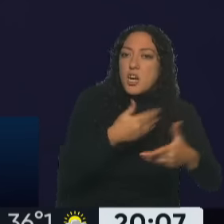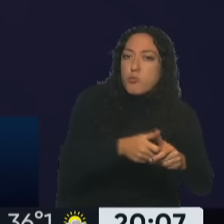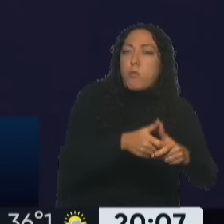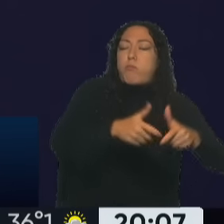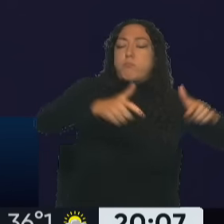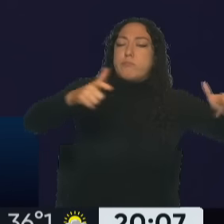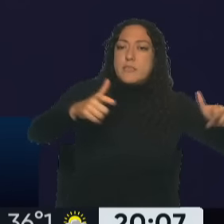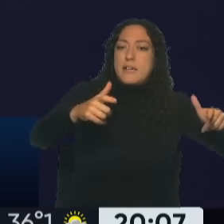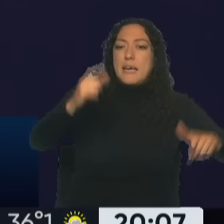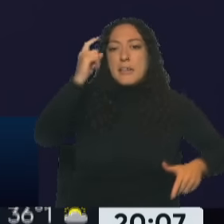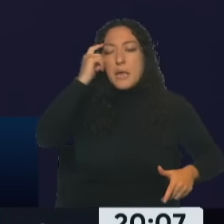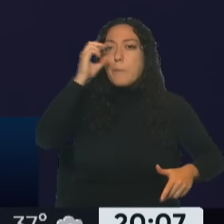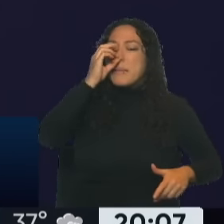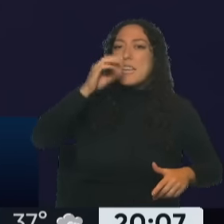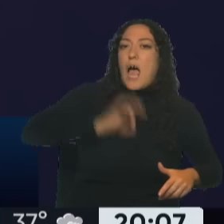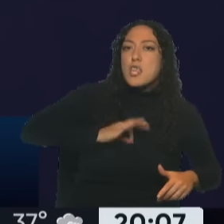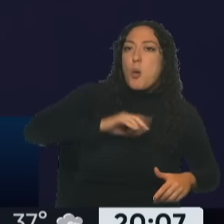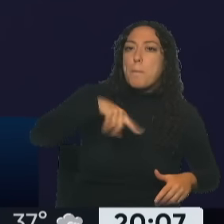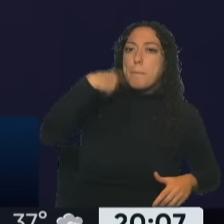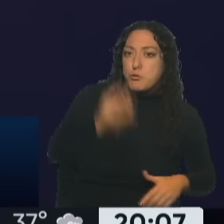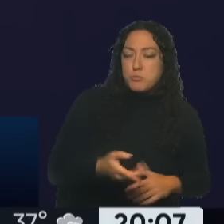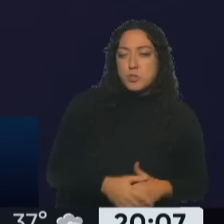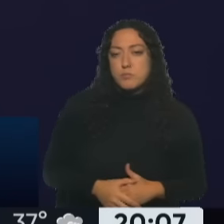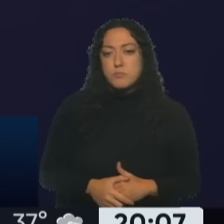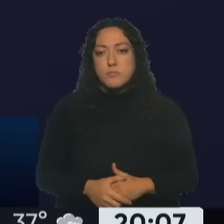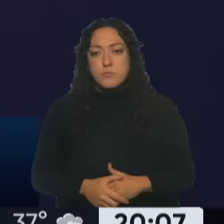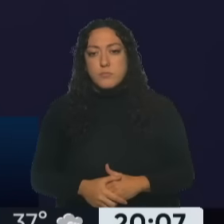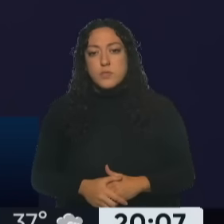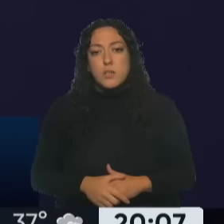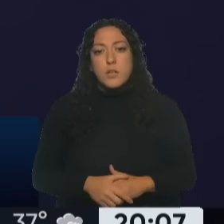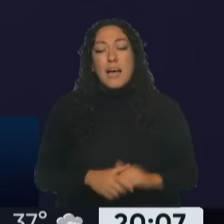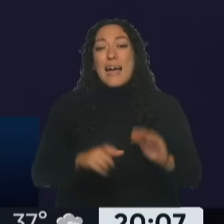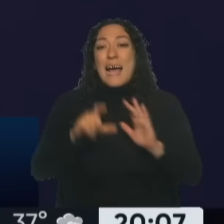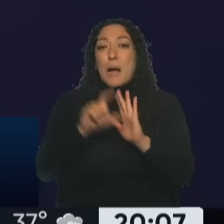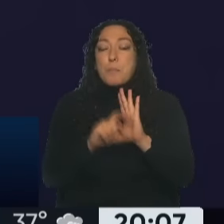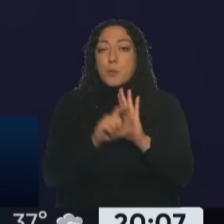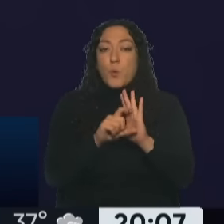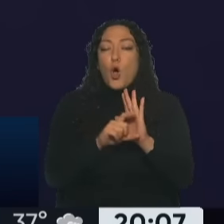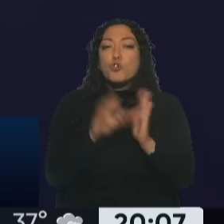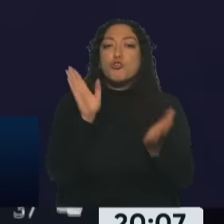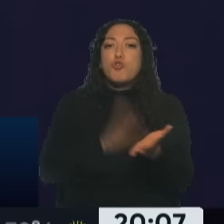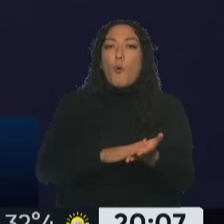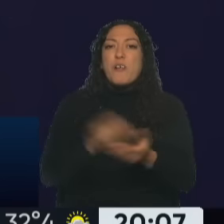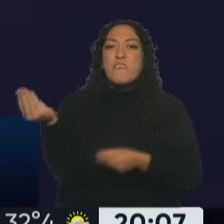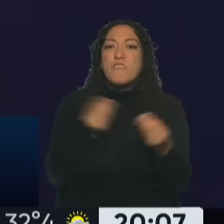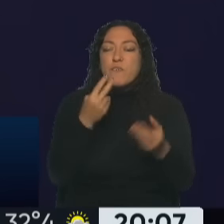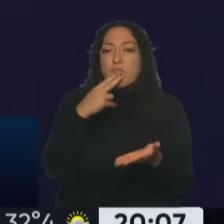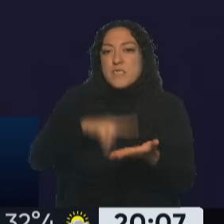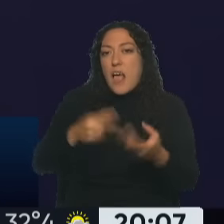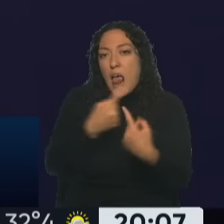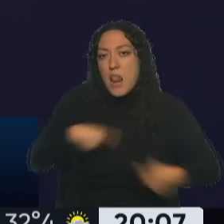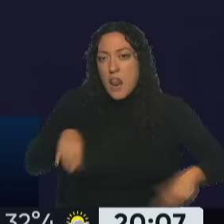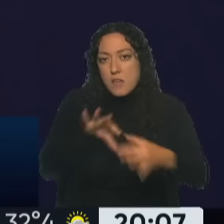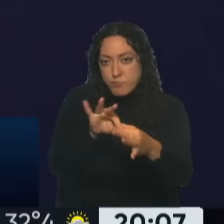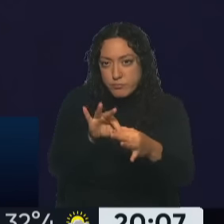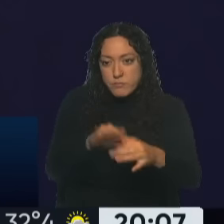próximos 10 20 años hay un capítulo fiscal sí que